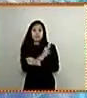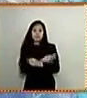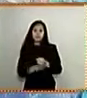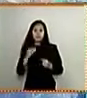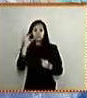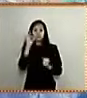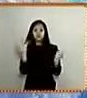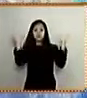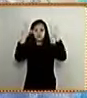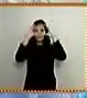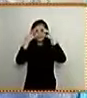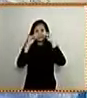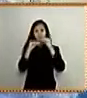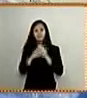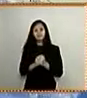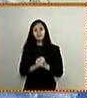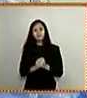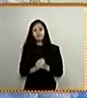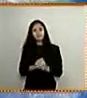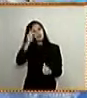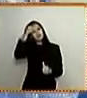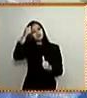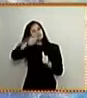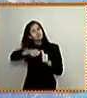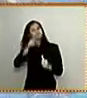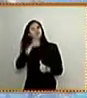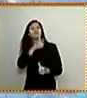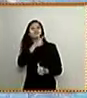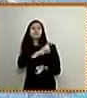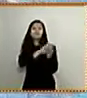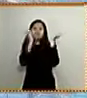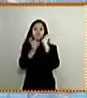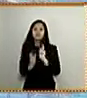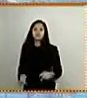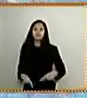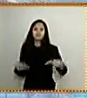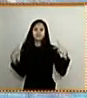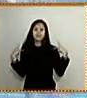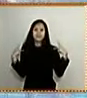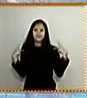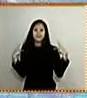de la tarde y a las 9 de la noche. Recuerda que el Loto con sus juegos te cambia la vida.